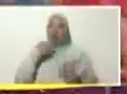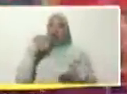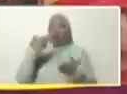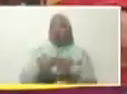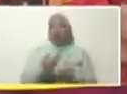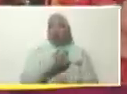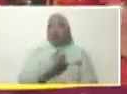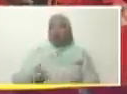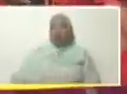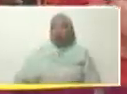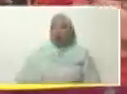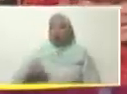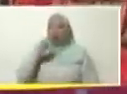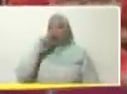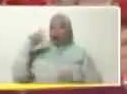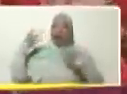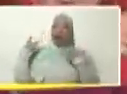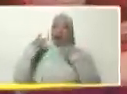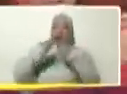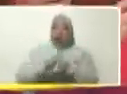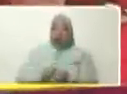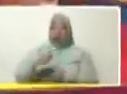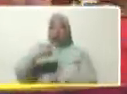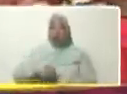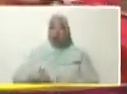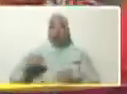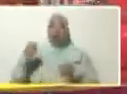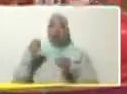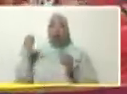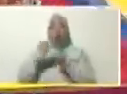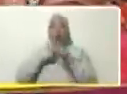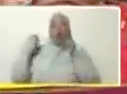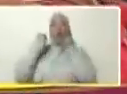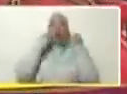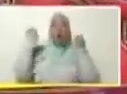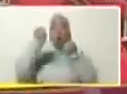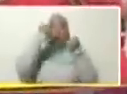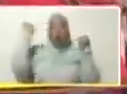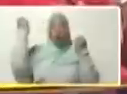Gracias, presidente, por acompañarnos siempre en estas luchas.